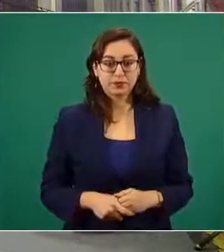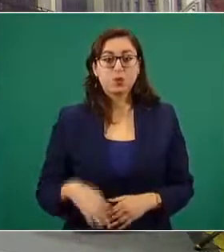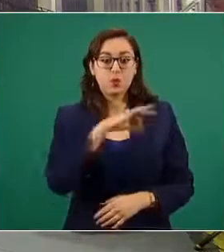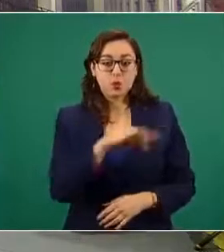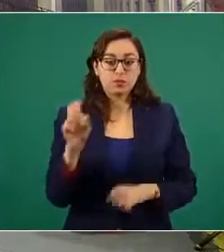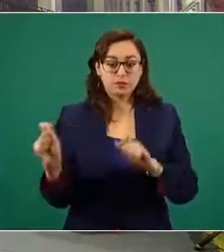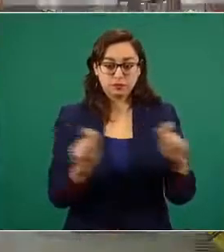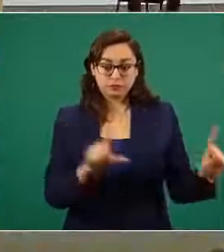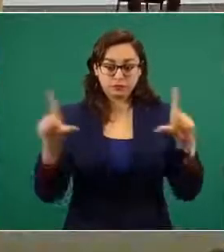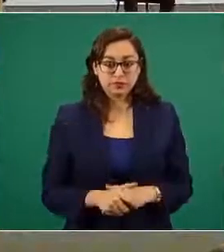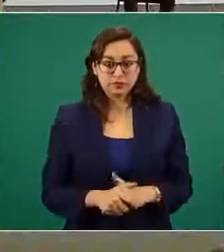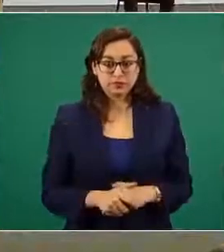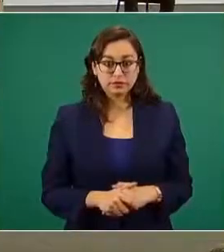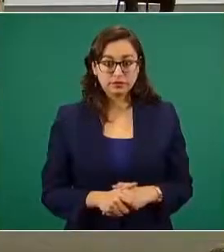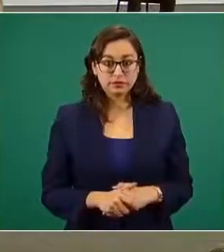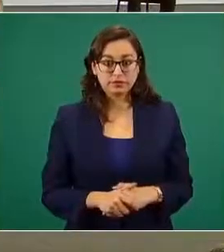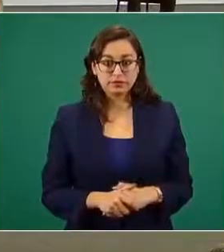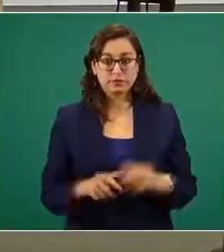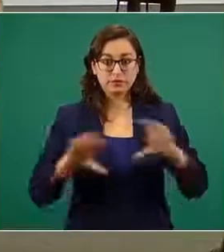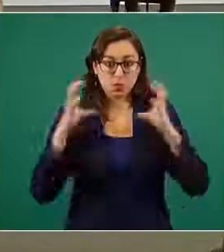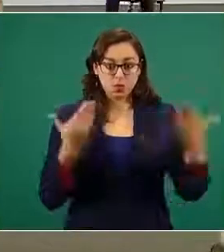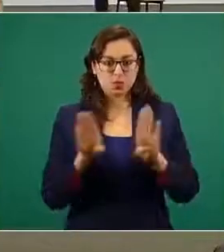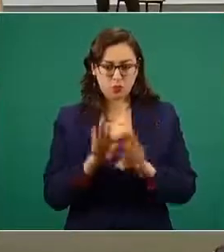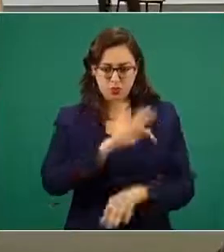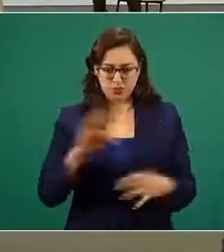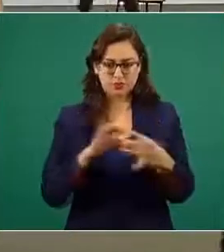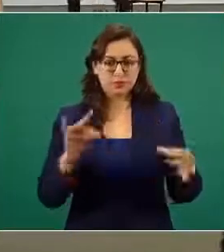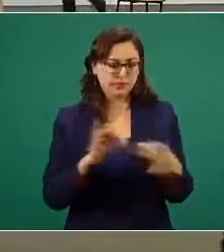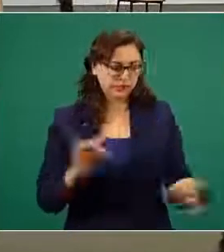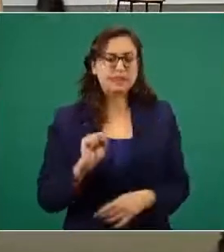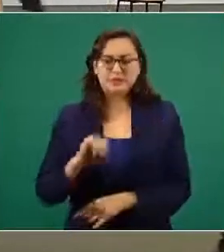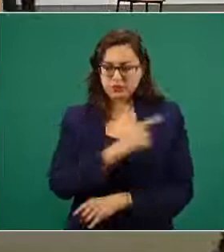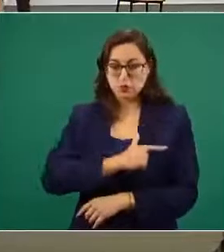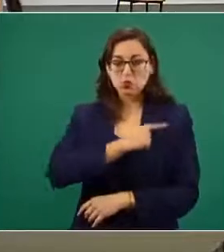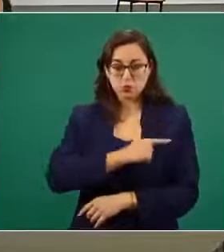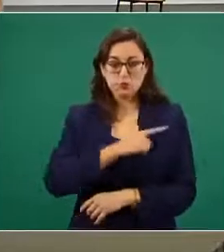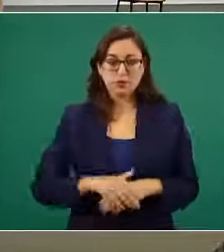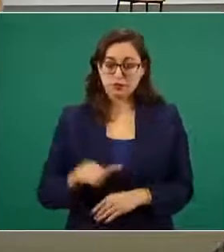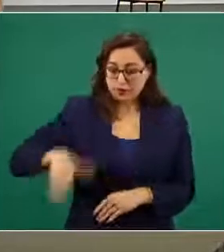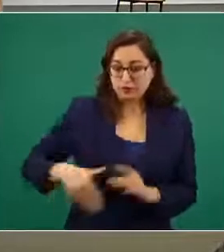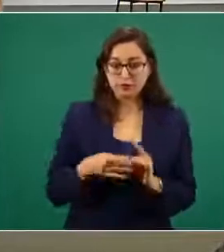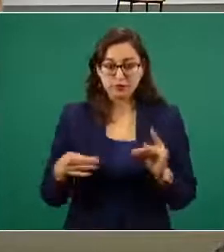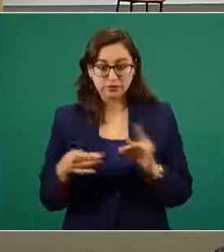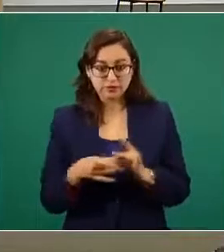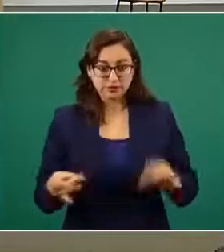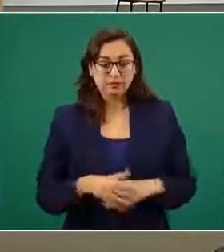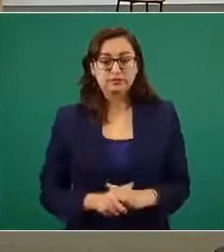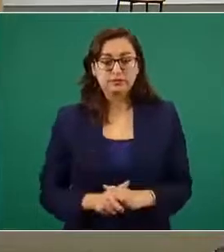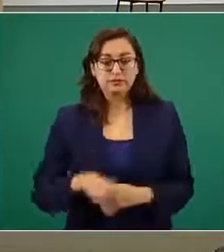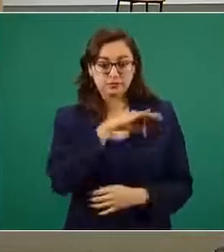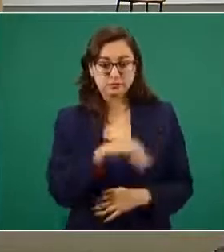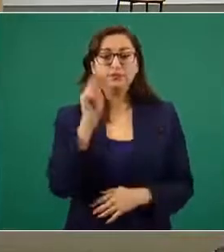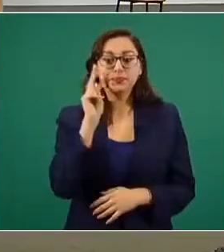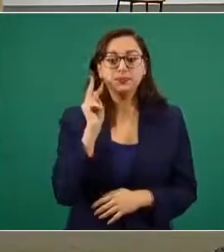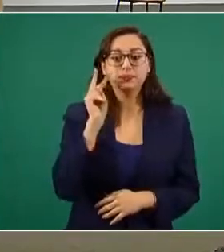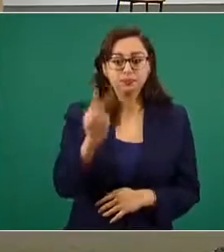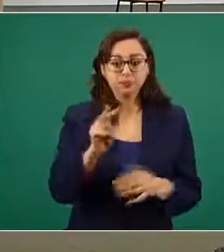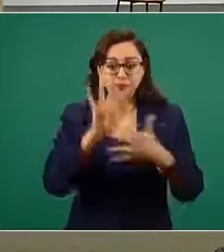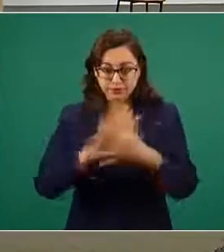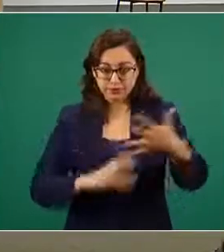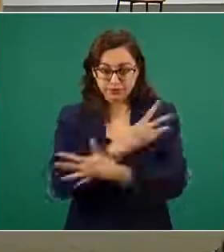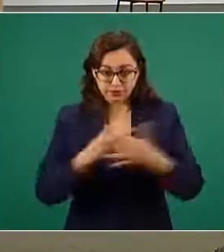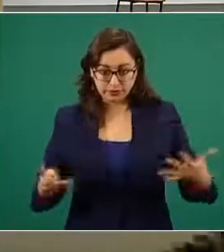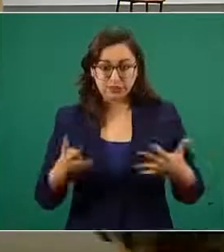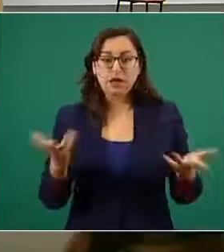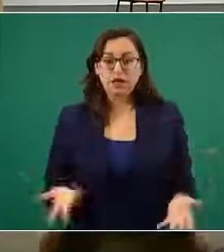la gráfica de la vacuna, cómo estamos en el mundo, ¿eh? Con gusto, presidente. Esto es lo que comentaba. Aquí se ve, esta es una gráfica que está